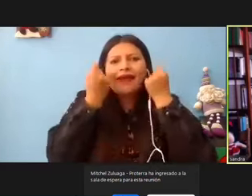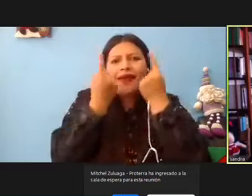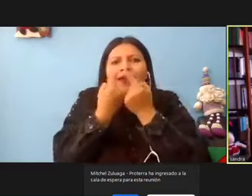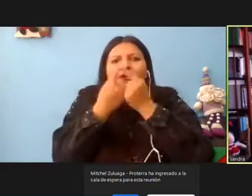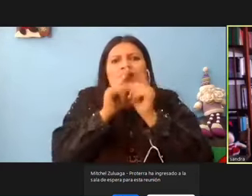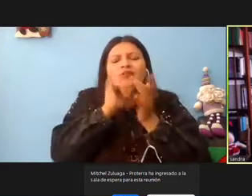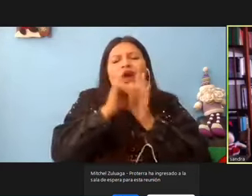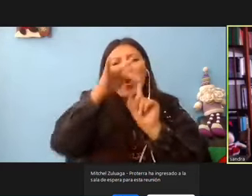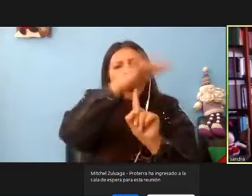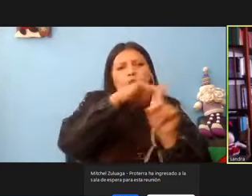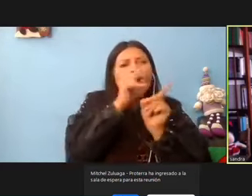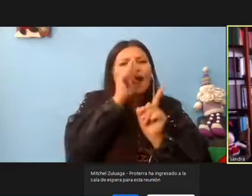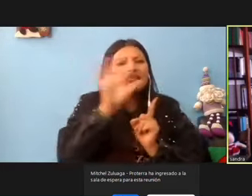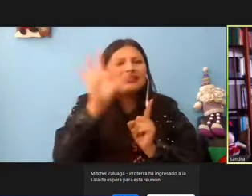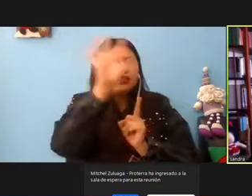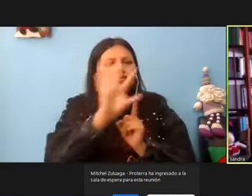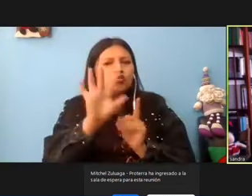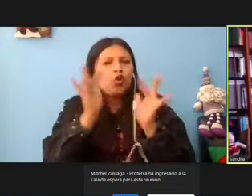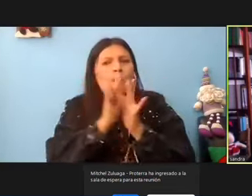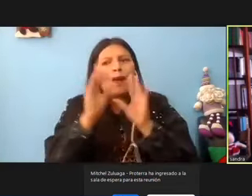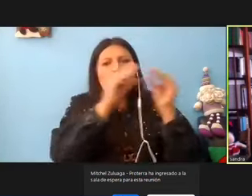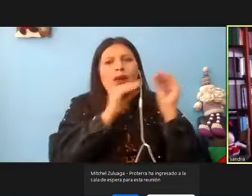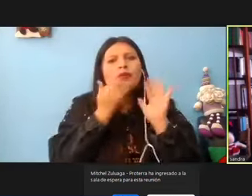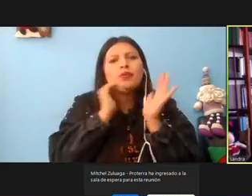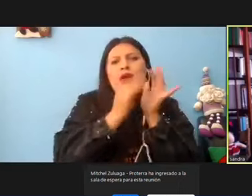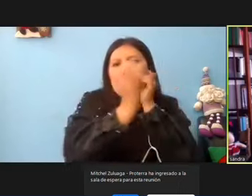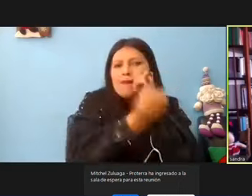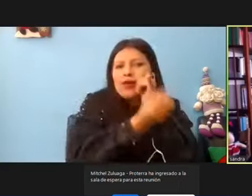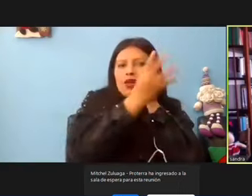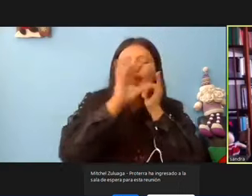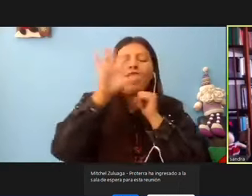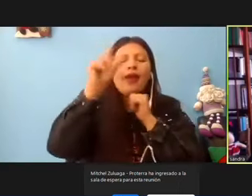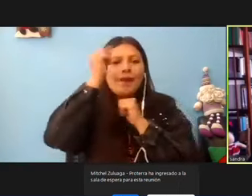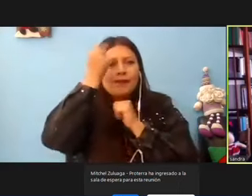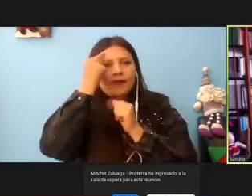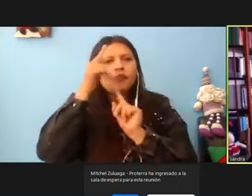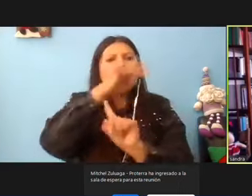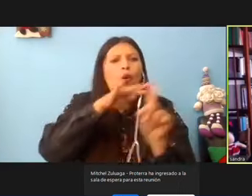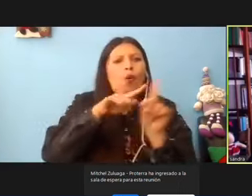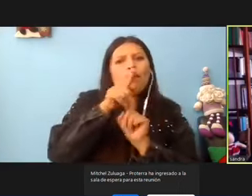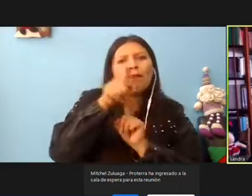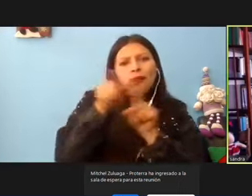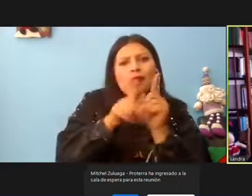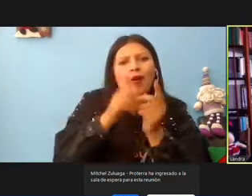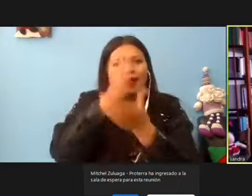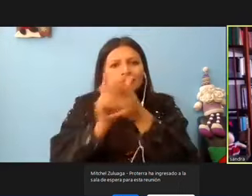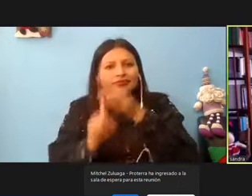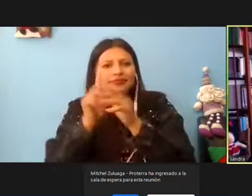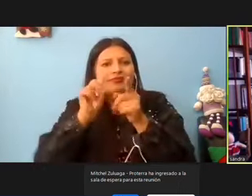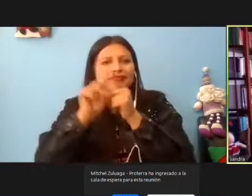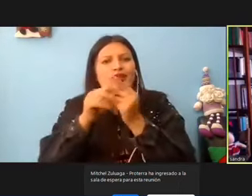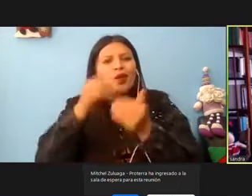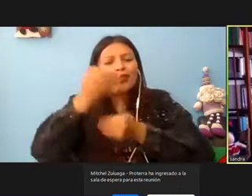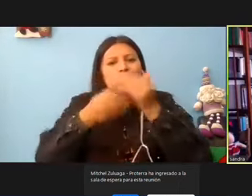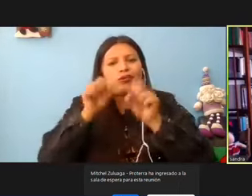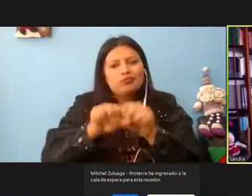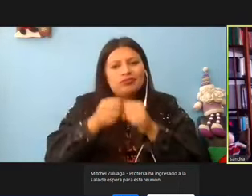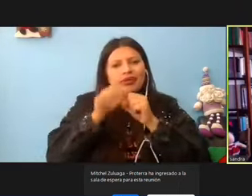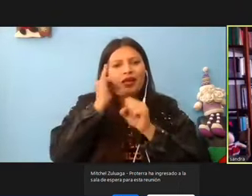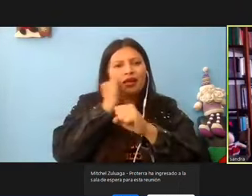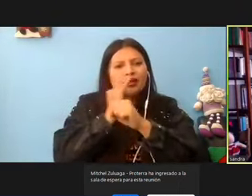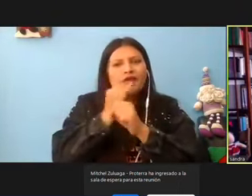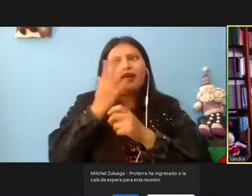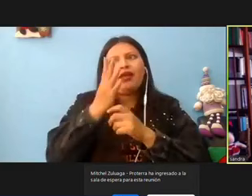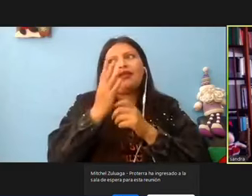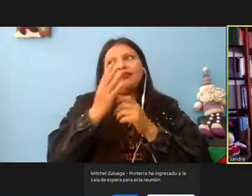de los contextos nacionales cuando se habla, por ejemplo, de pedagogía de la memoria en contextos en donde han ocurrido procesos de quiebra institucional como